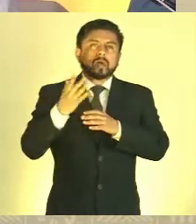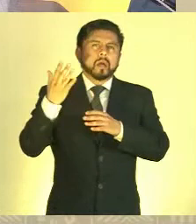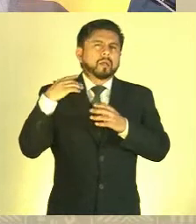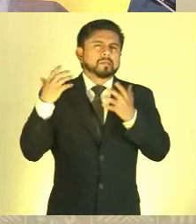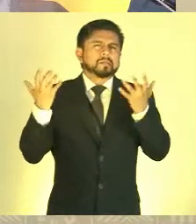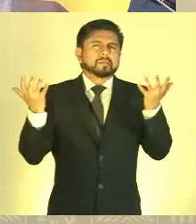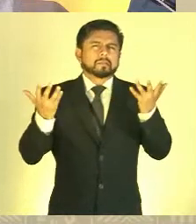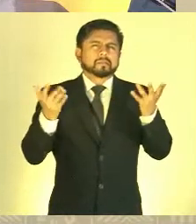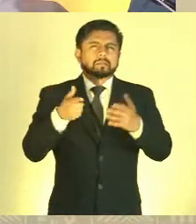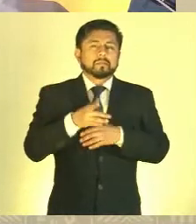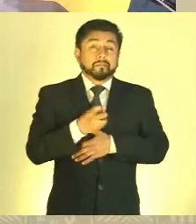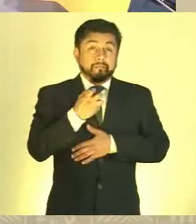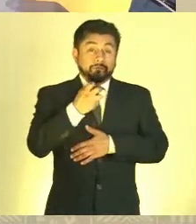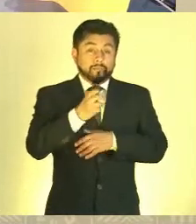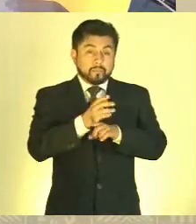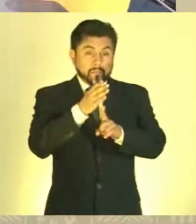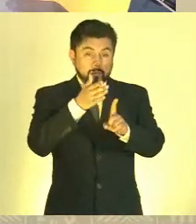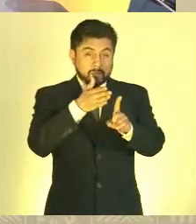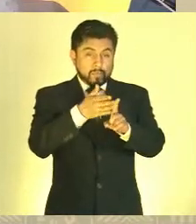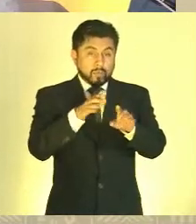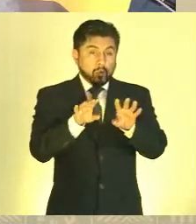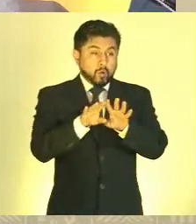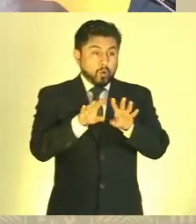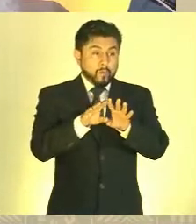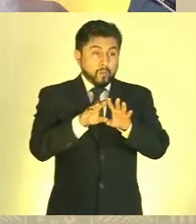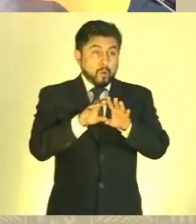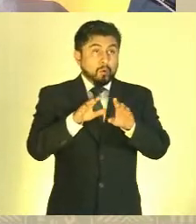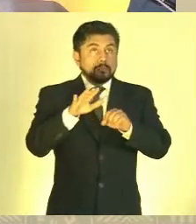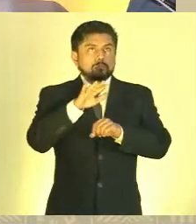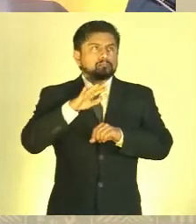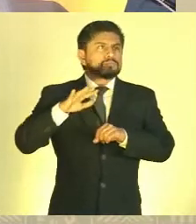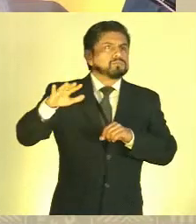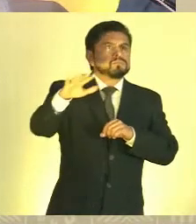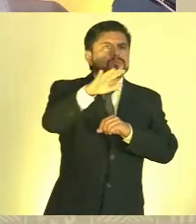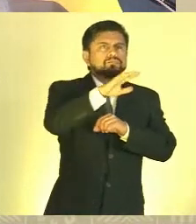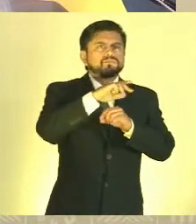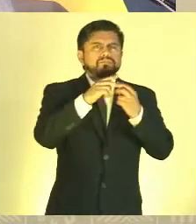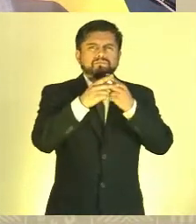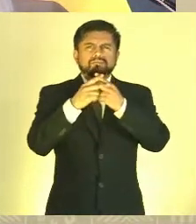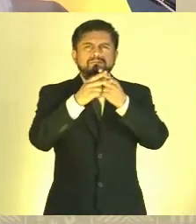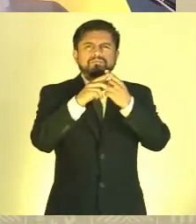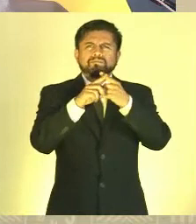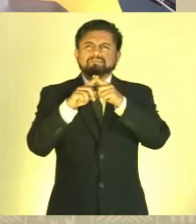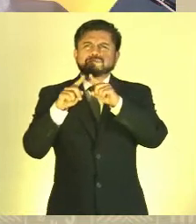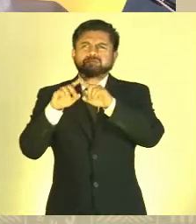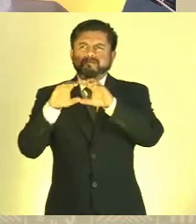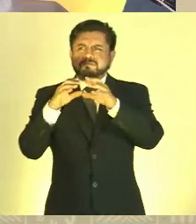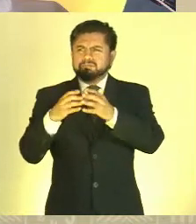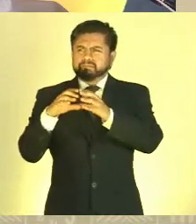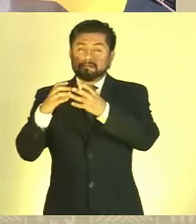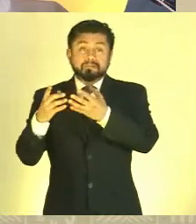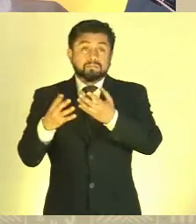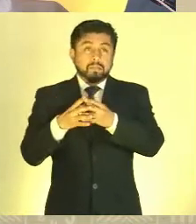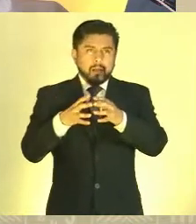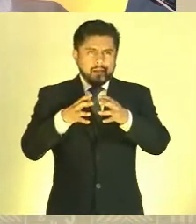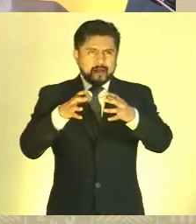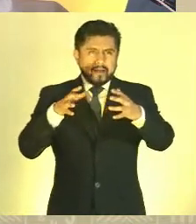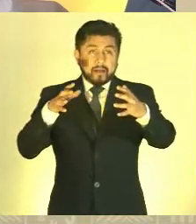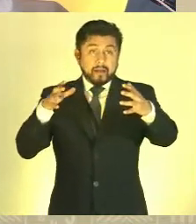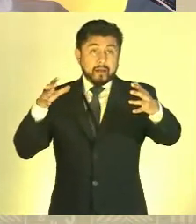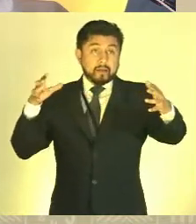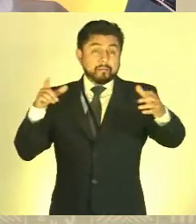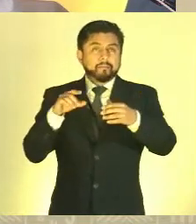planteando que esta expansión tiene también sus relativos. Es decir, es una novela muy compleja,